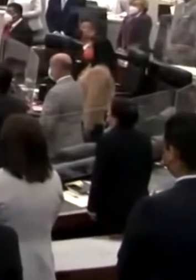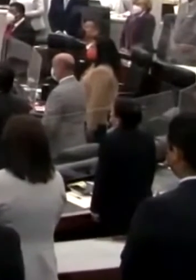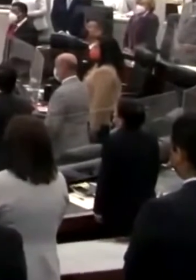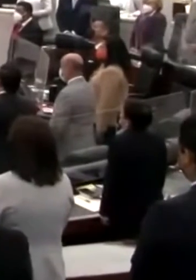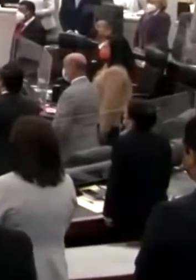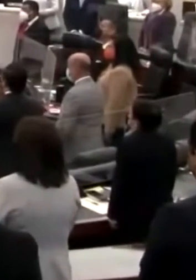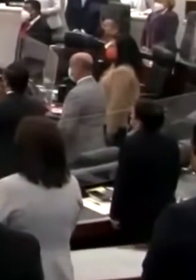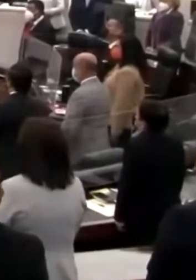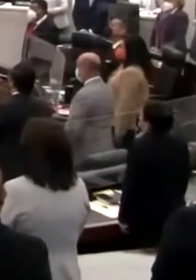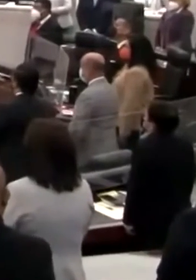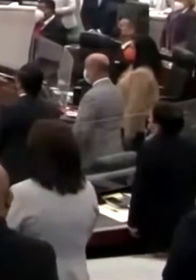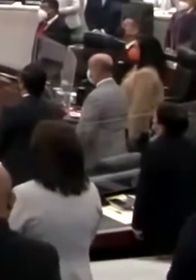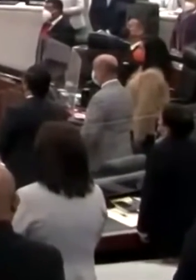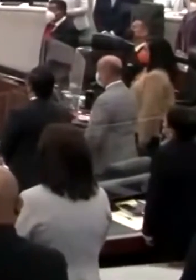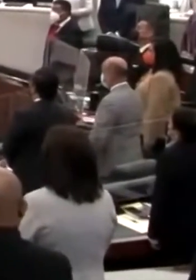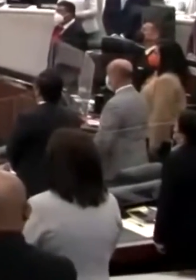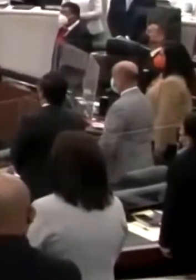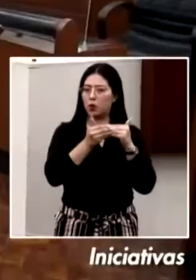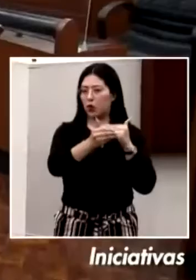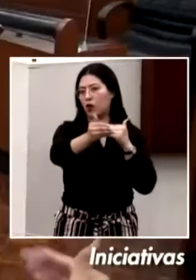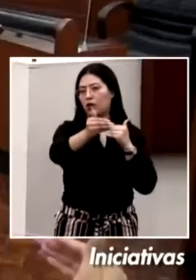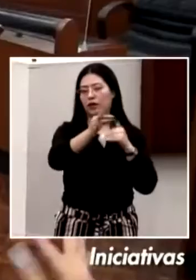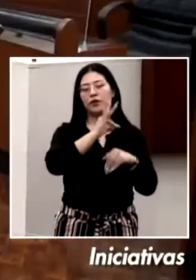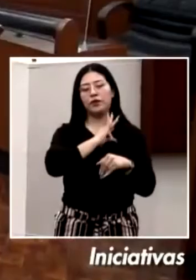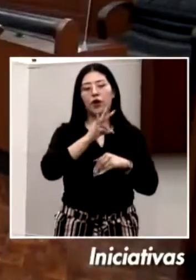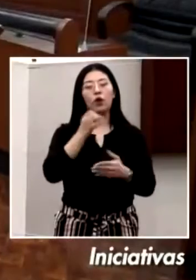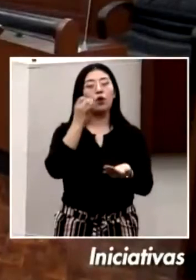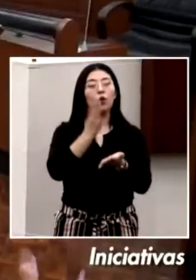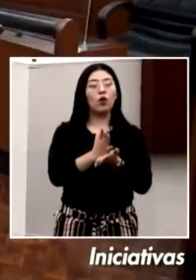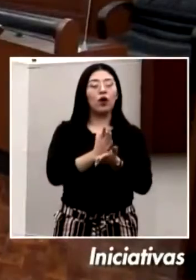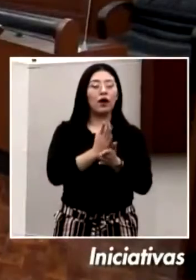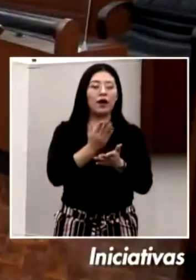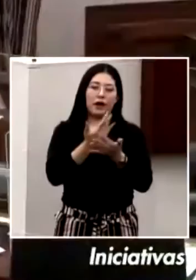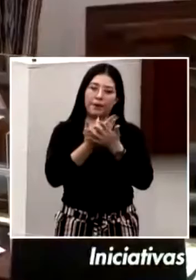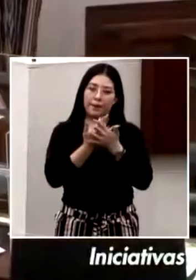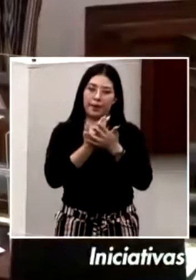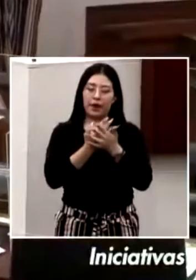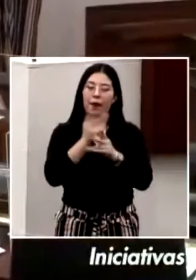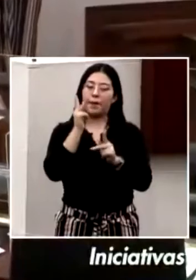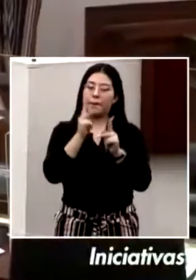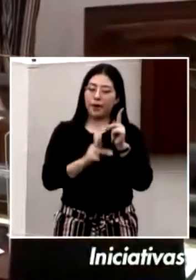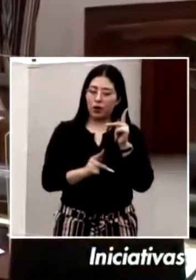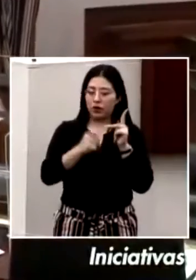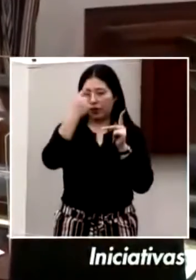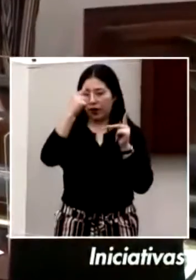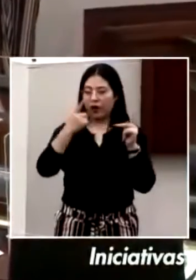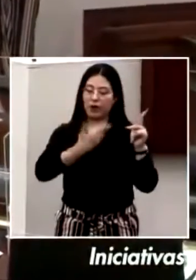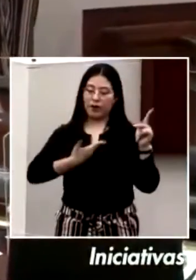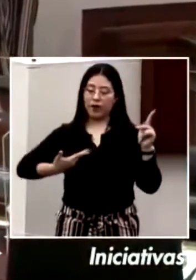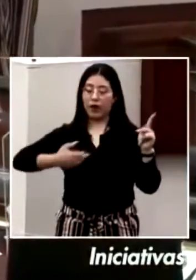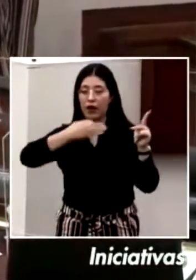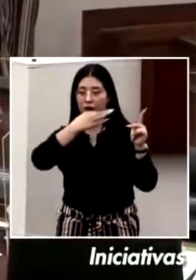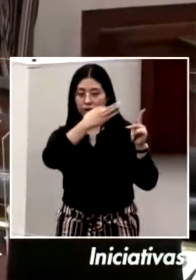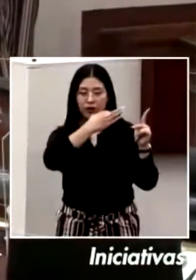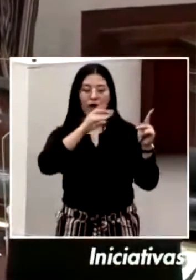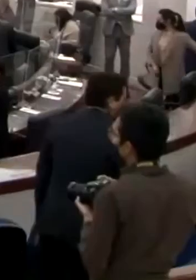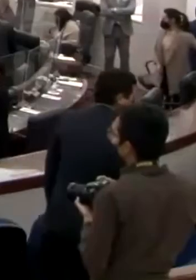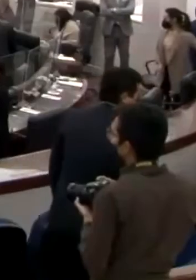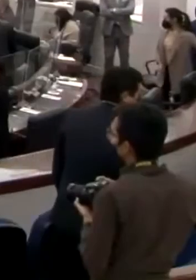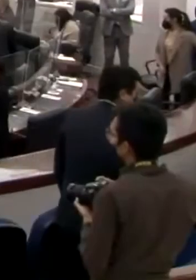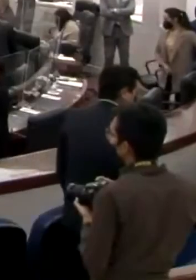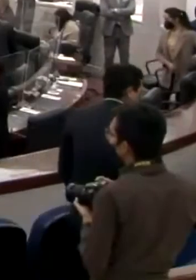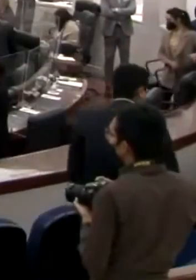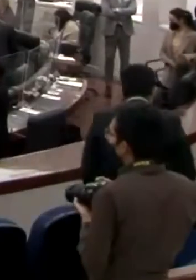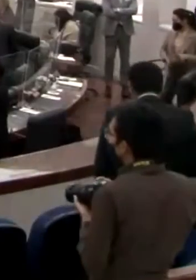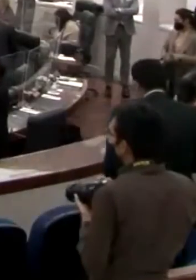serán enviadas a la directiva a fin de que ésta los turne a la comisión de hacienda del estado en sesión ordinaria e inicie con los trabajos de análisis